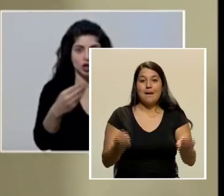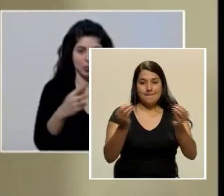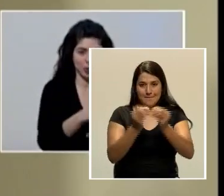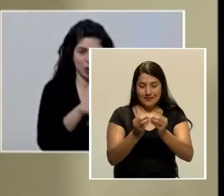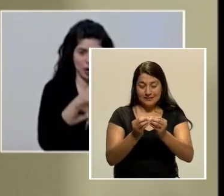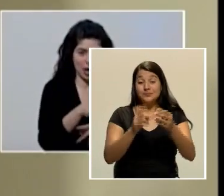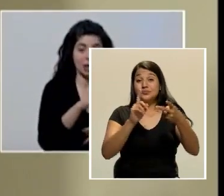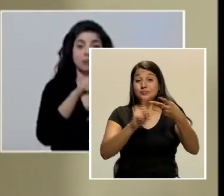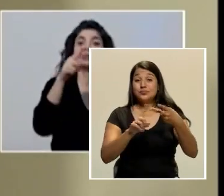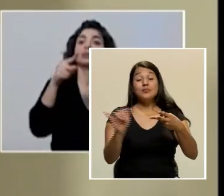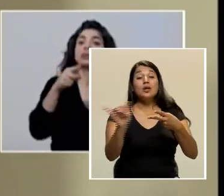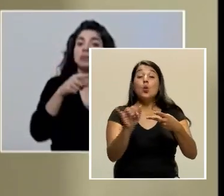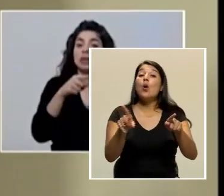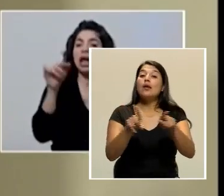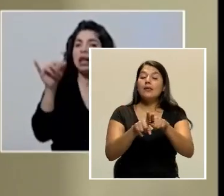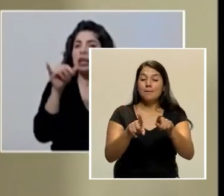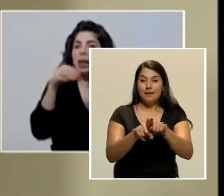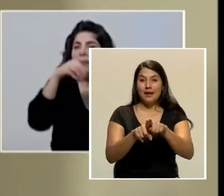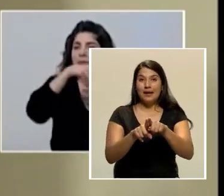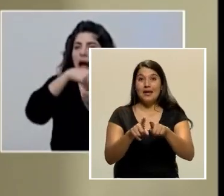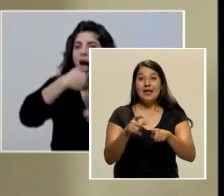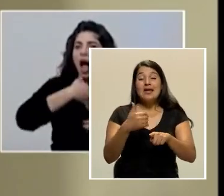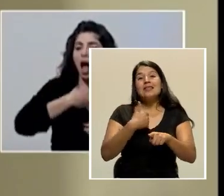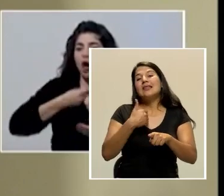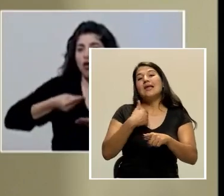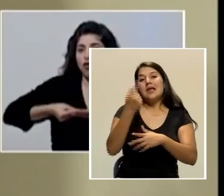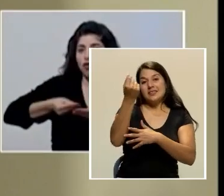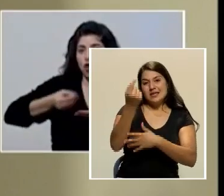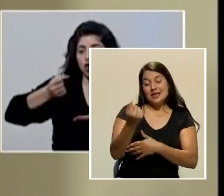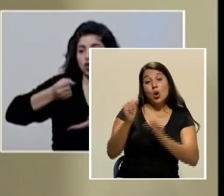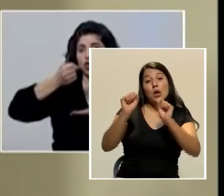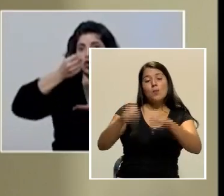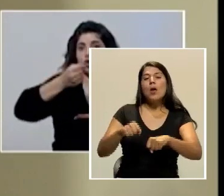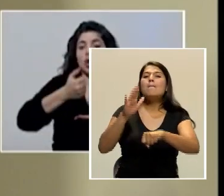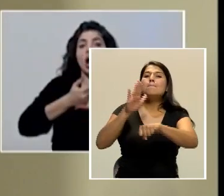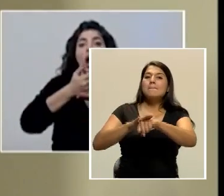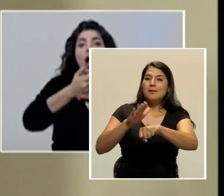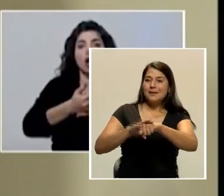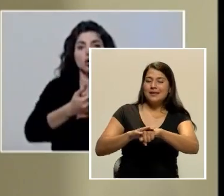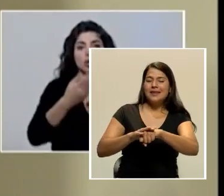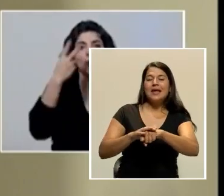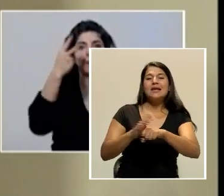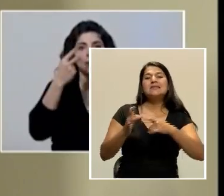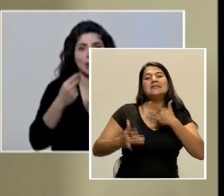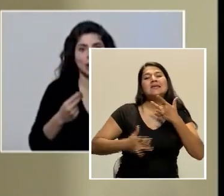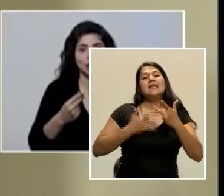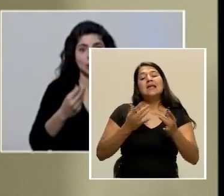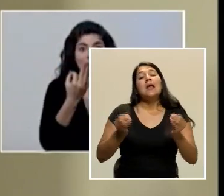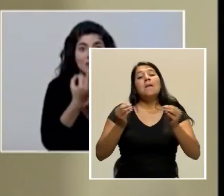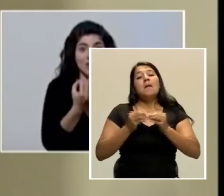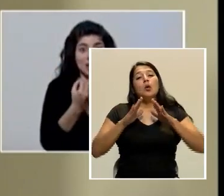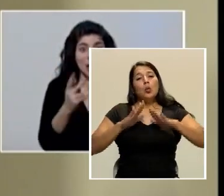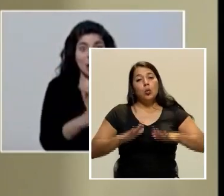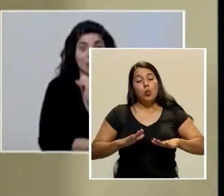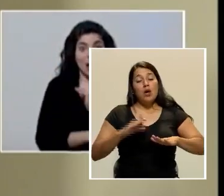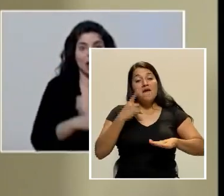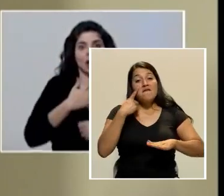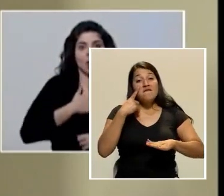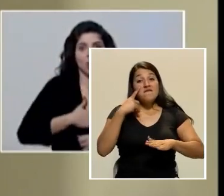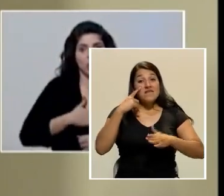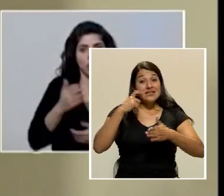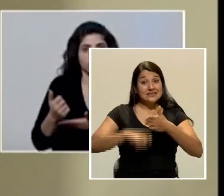que básicamente nos permitirá generar nuevos bonos proteger. Esto nos permitirá generar cerca de 119,000